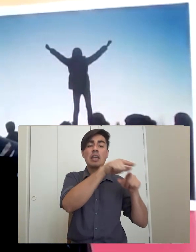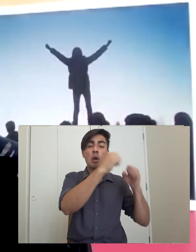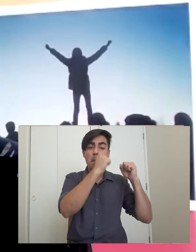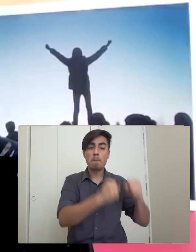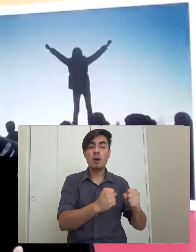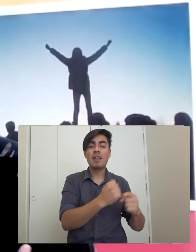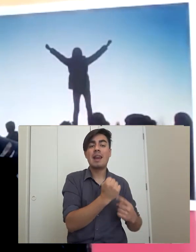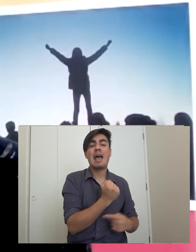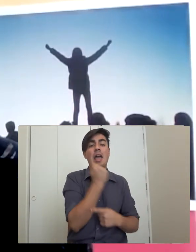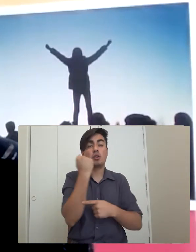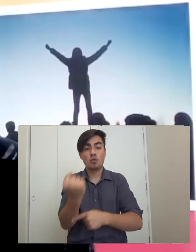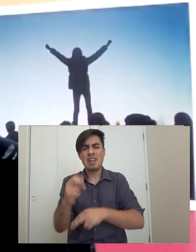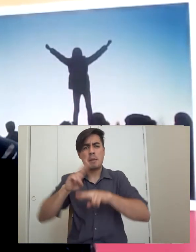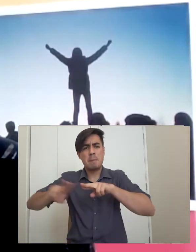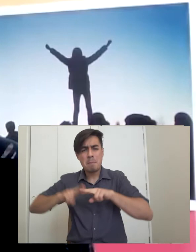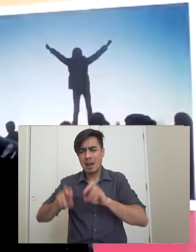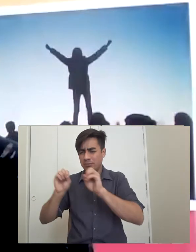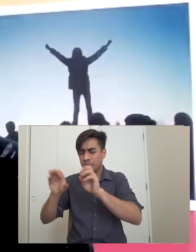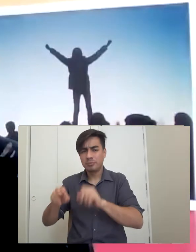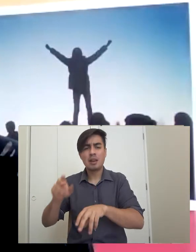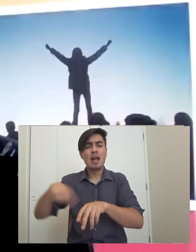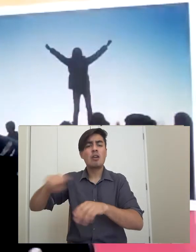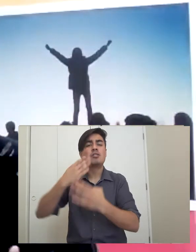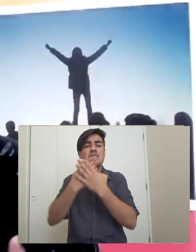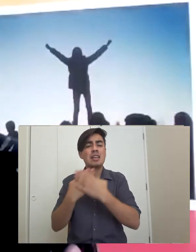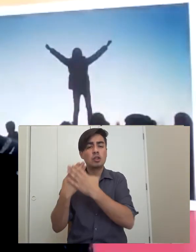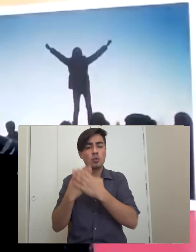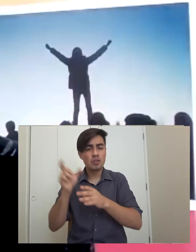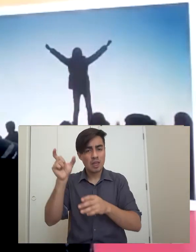los estudiantes mismos